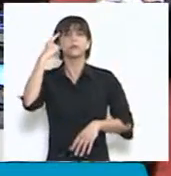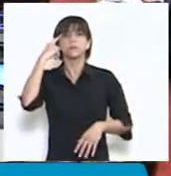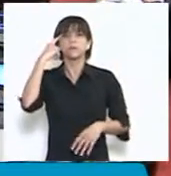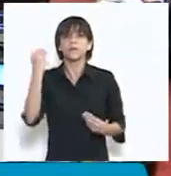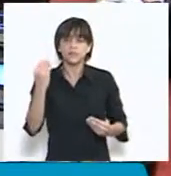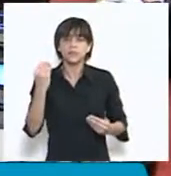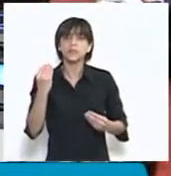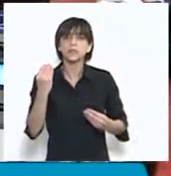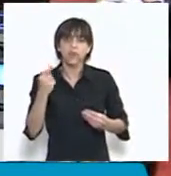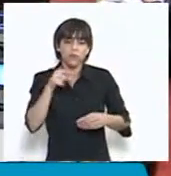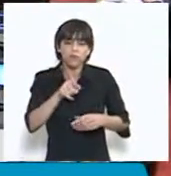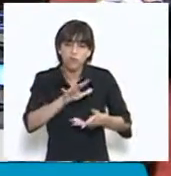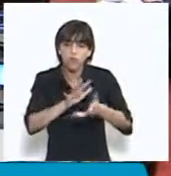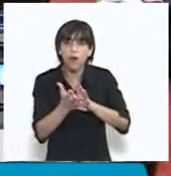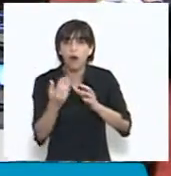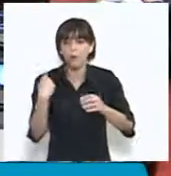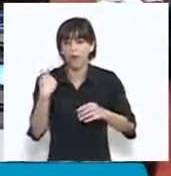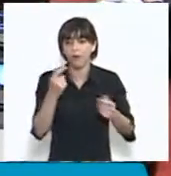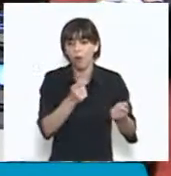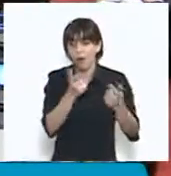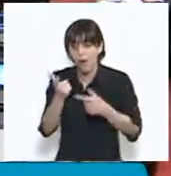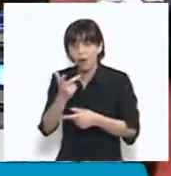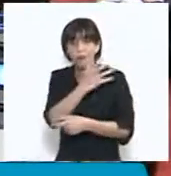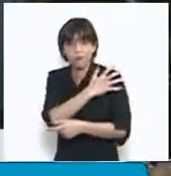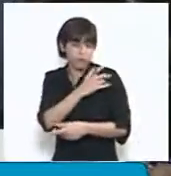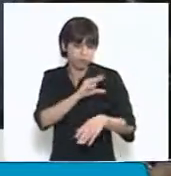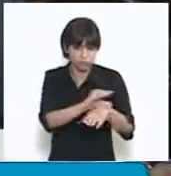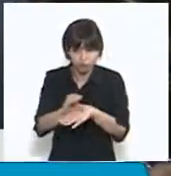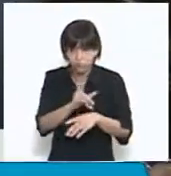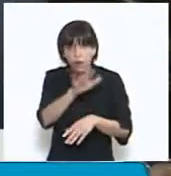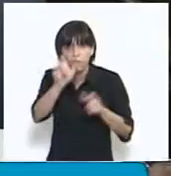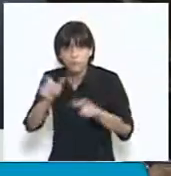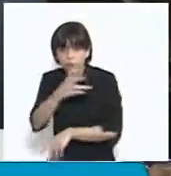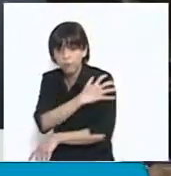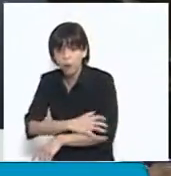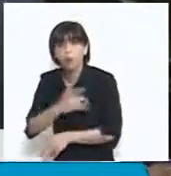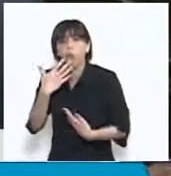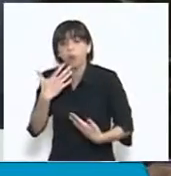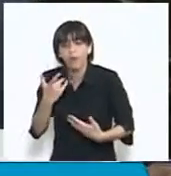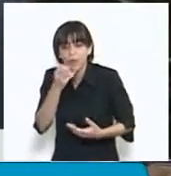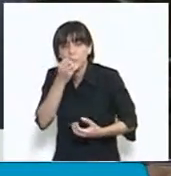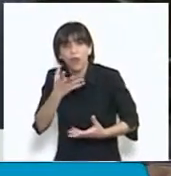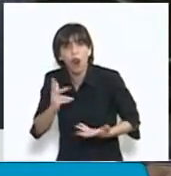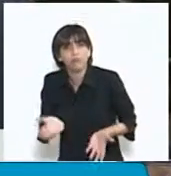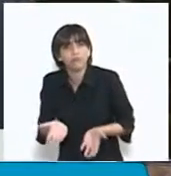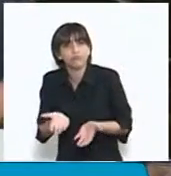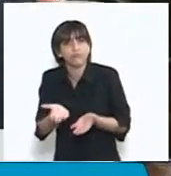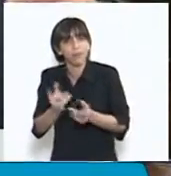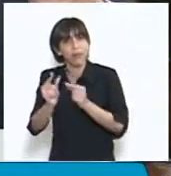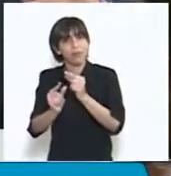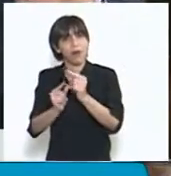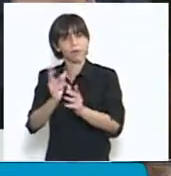y los caminos para resolverla en la profundidad. No podemos imaginar que